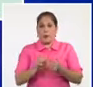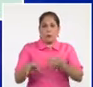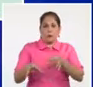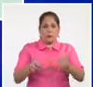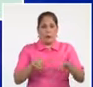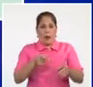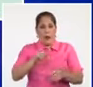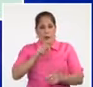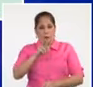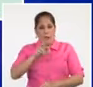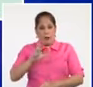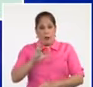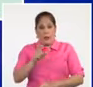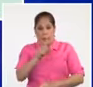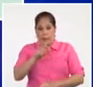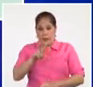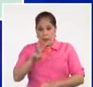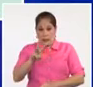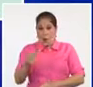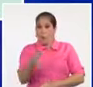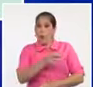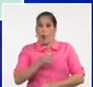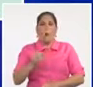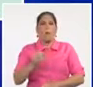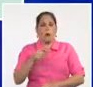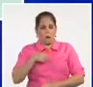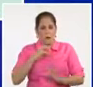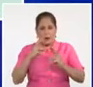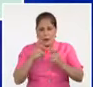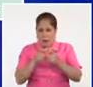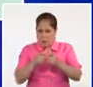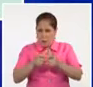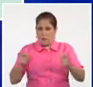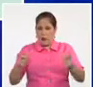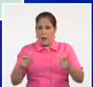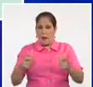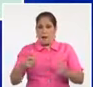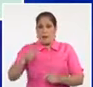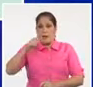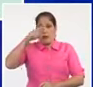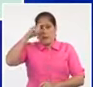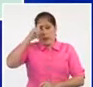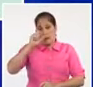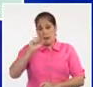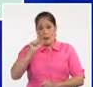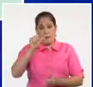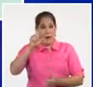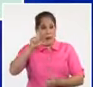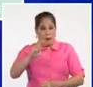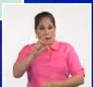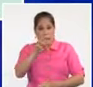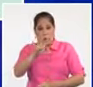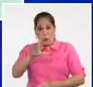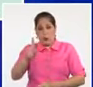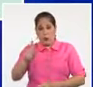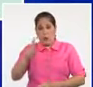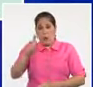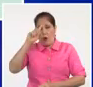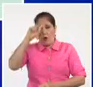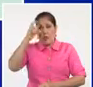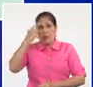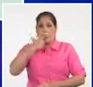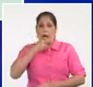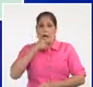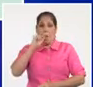abarcó sus 13 municipios, la cifra más elevada en Santa Clara, 51, Zahuala Grande,